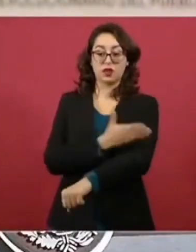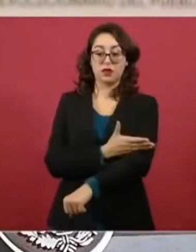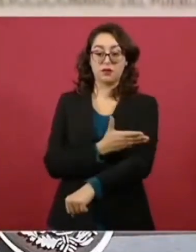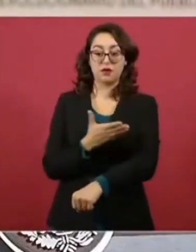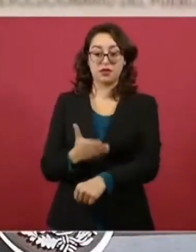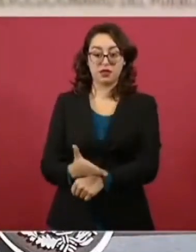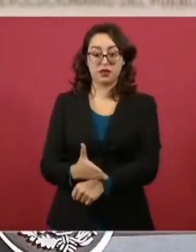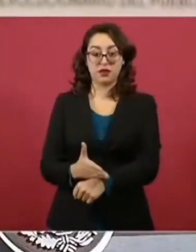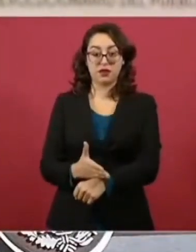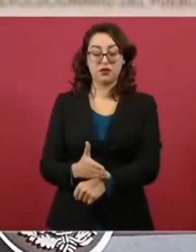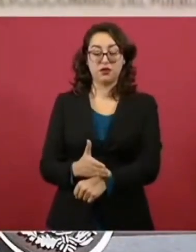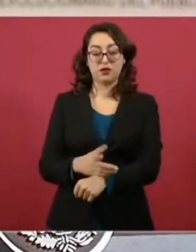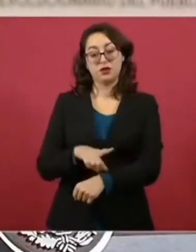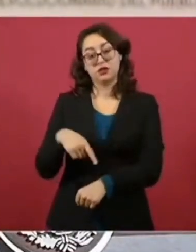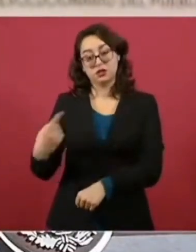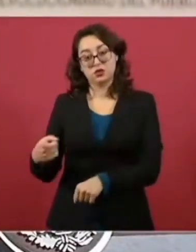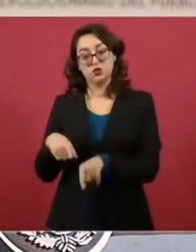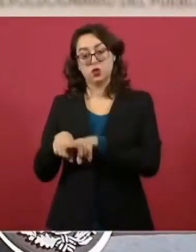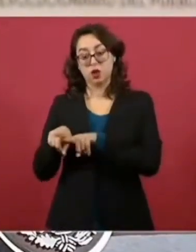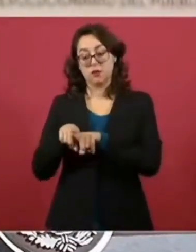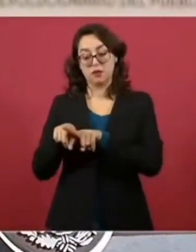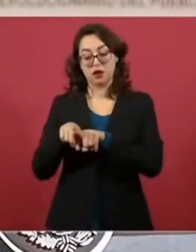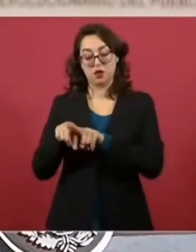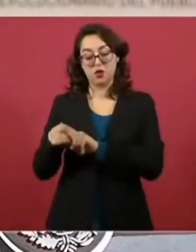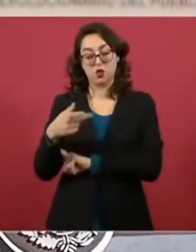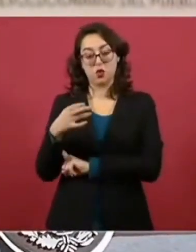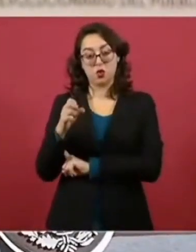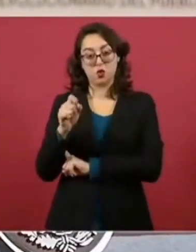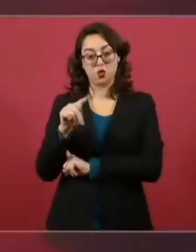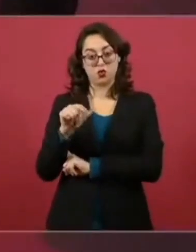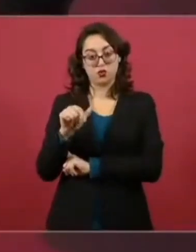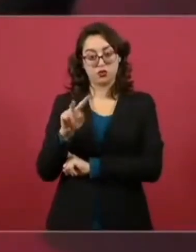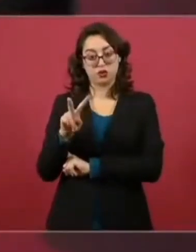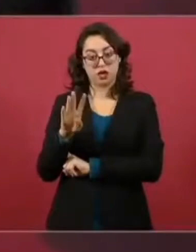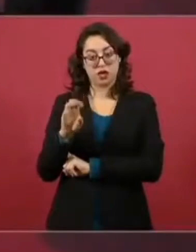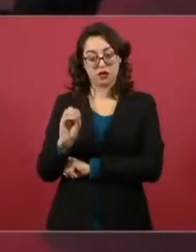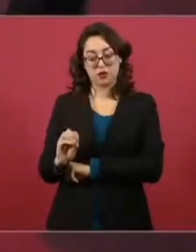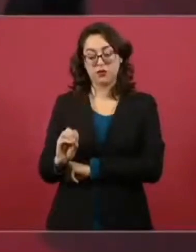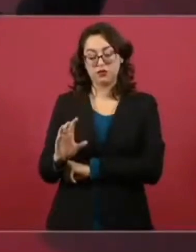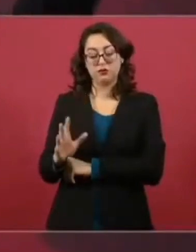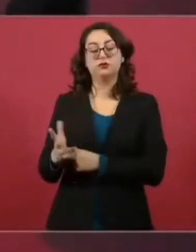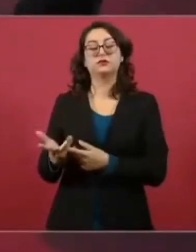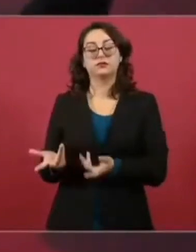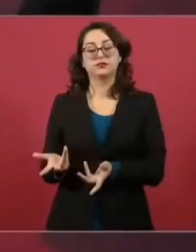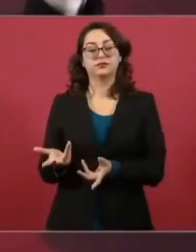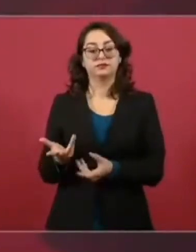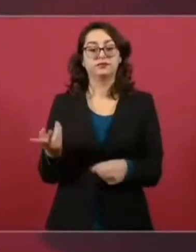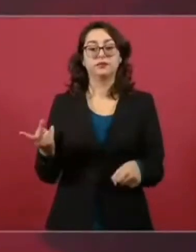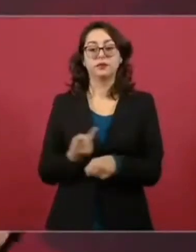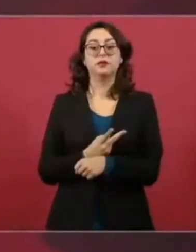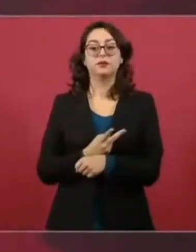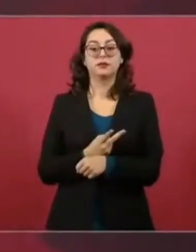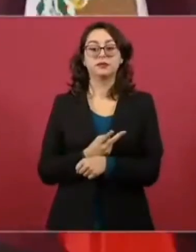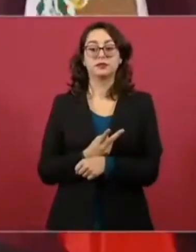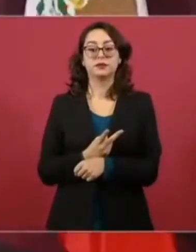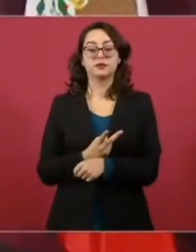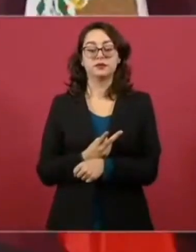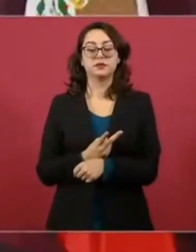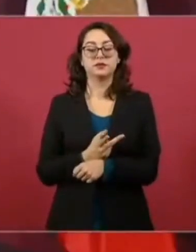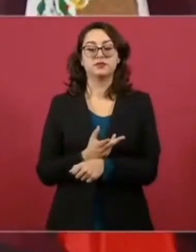hermano de Francisco y Madero, porque llegó a decir, cuando estaba la campaña en contra de su hermano,